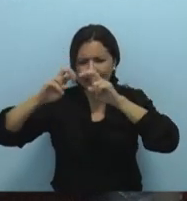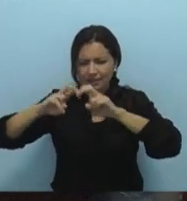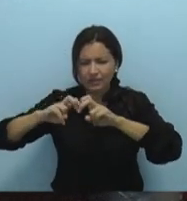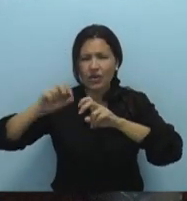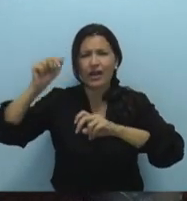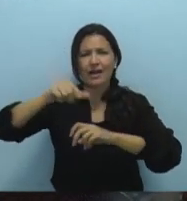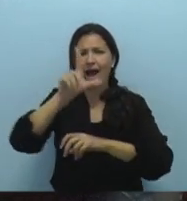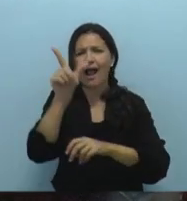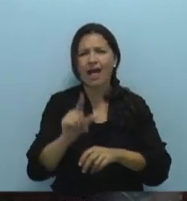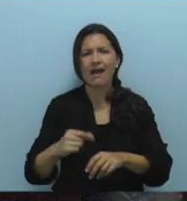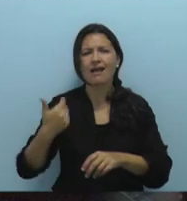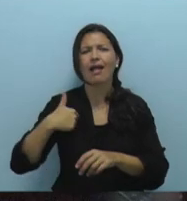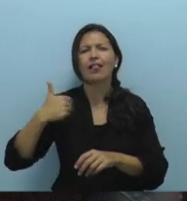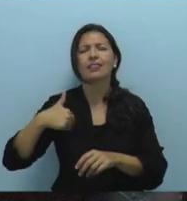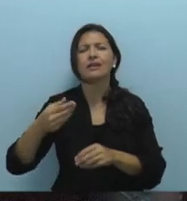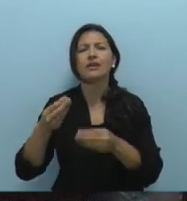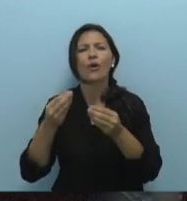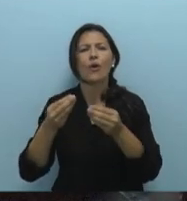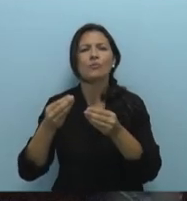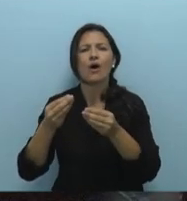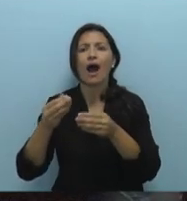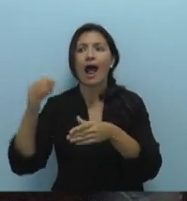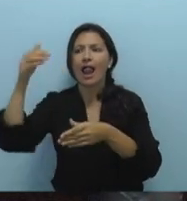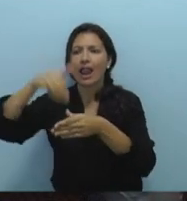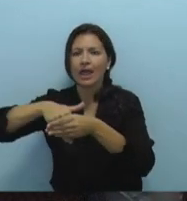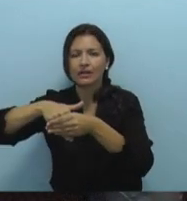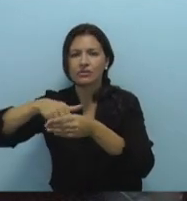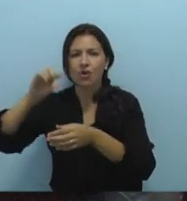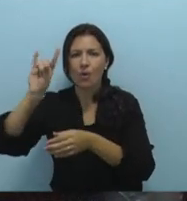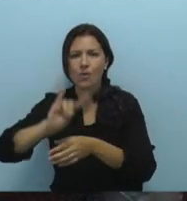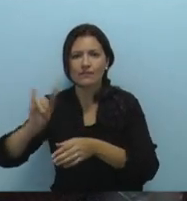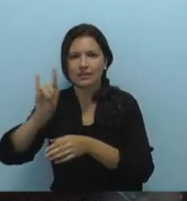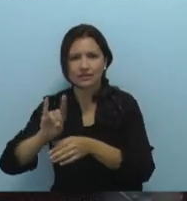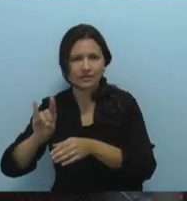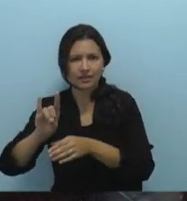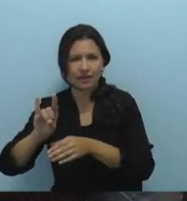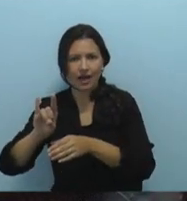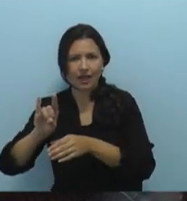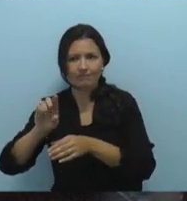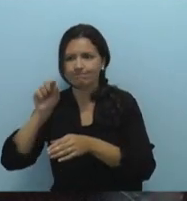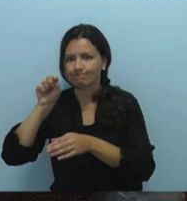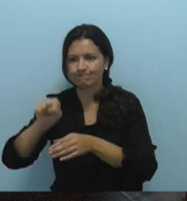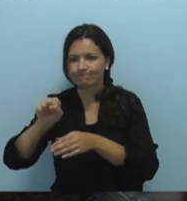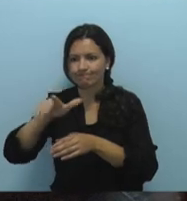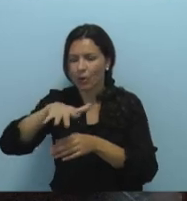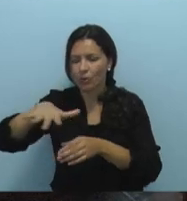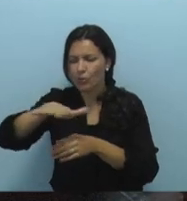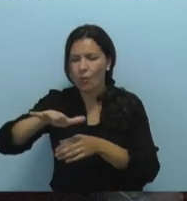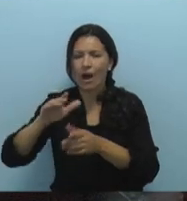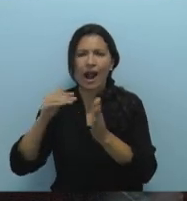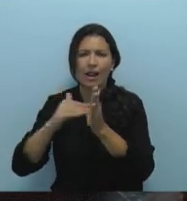en Argentina se hace en las universidades públicas. Allí los profesores, con sus